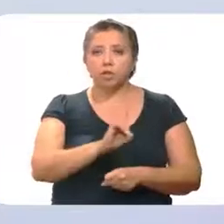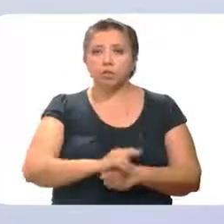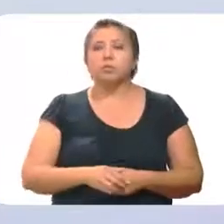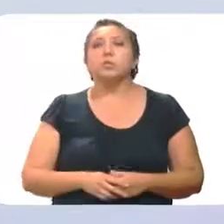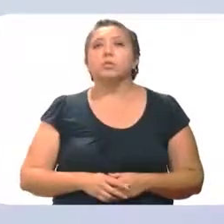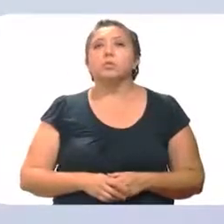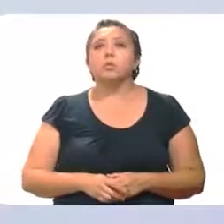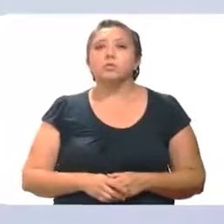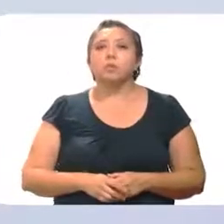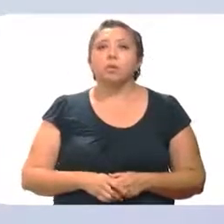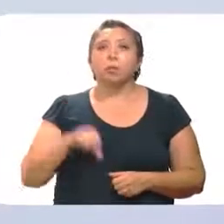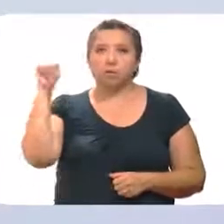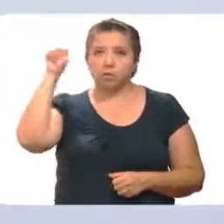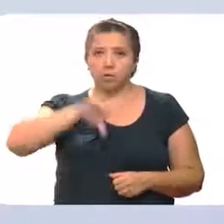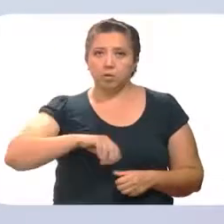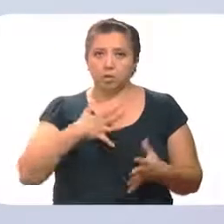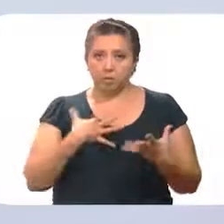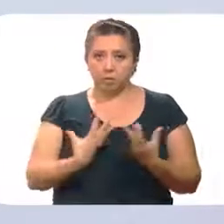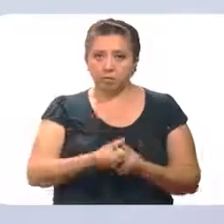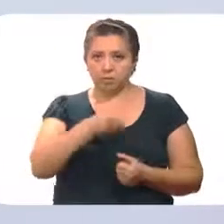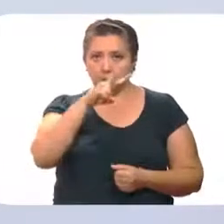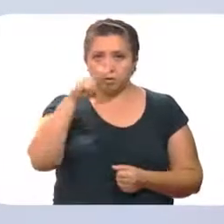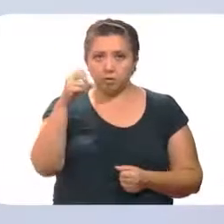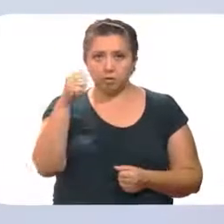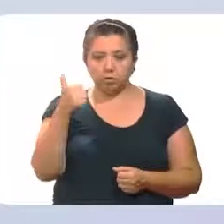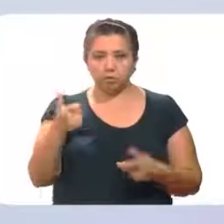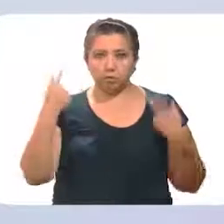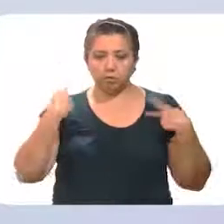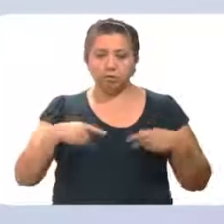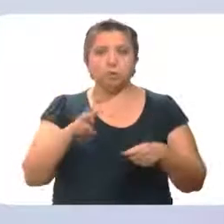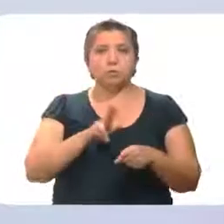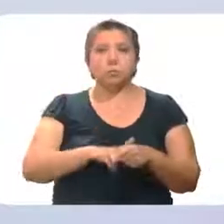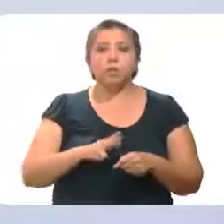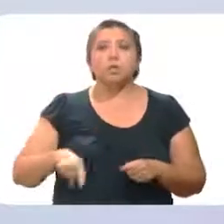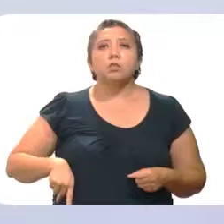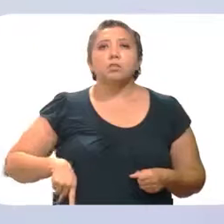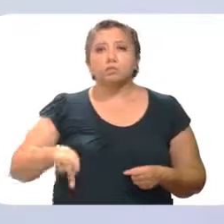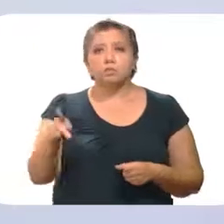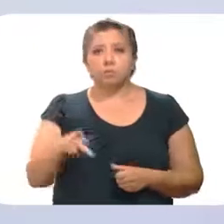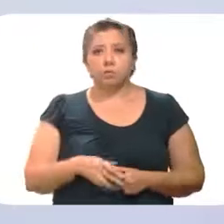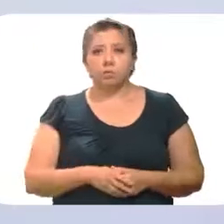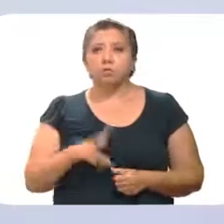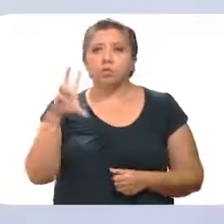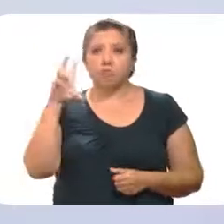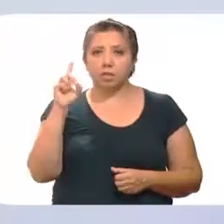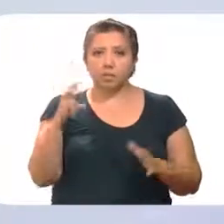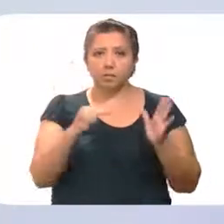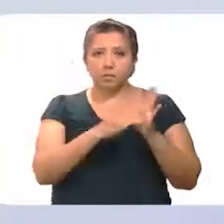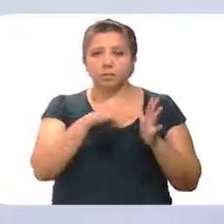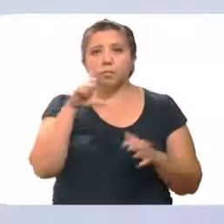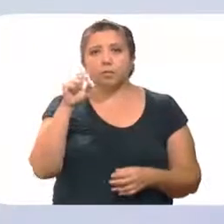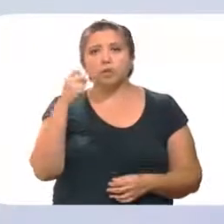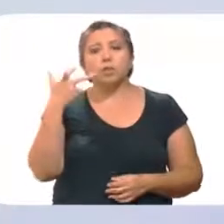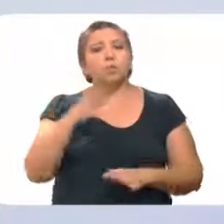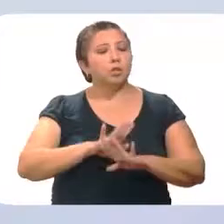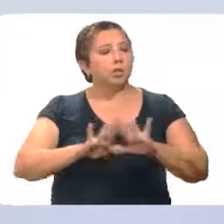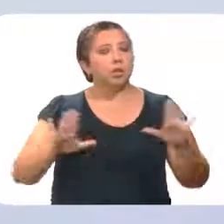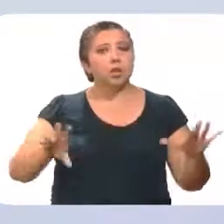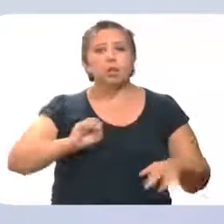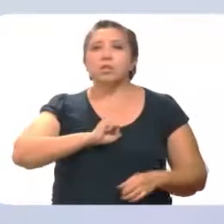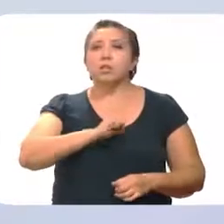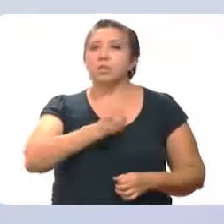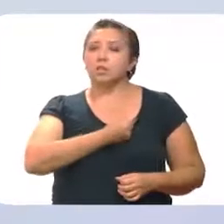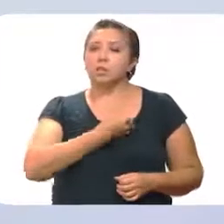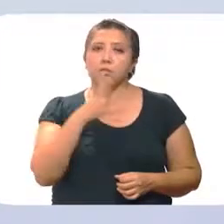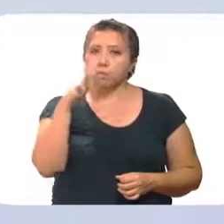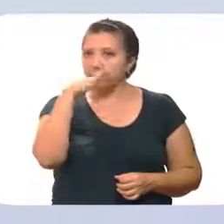ingresos diarios. El día de hoy tenemos 206 pacientes en hospitales públicos. 30.028 pacientes ya se